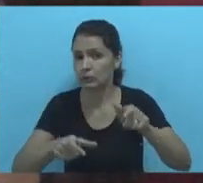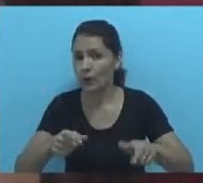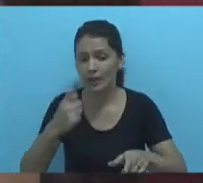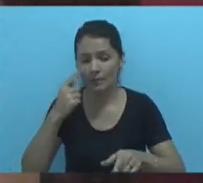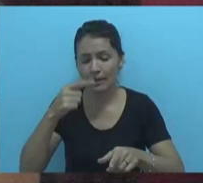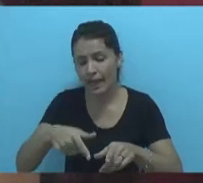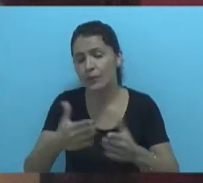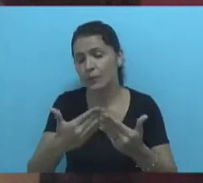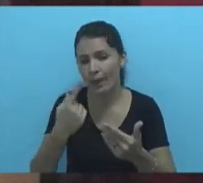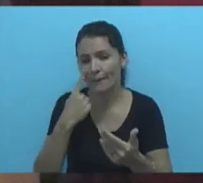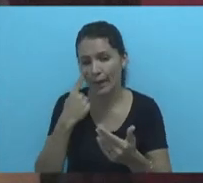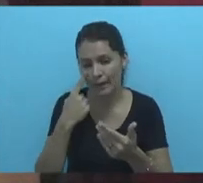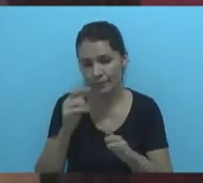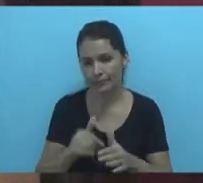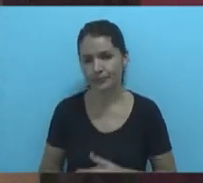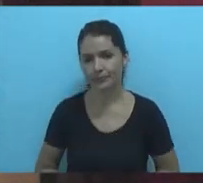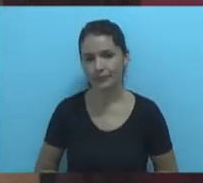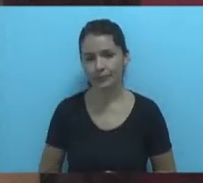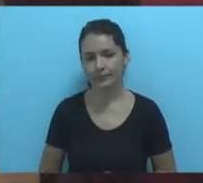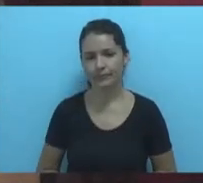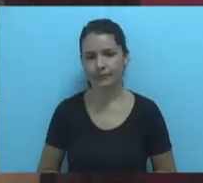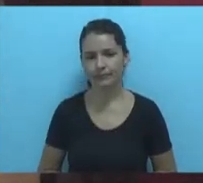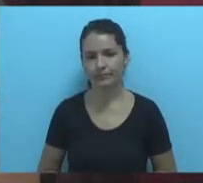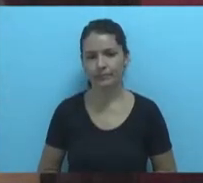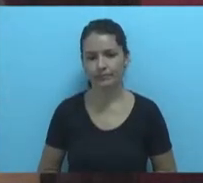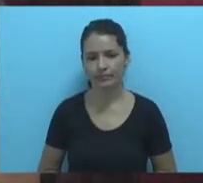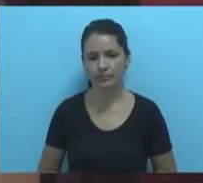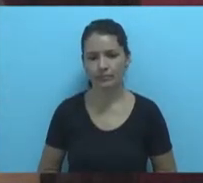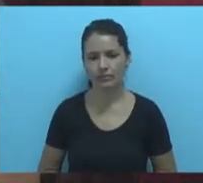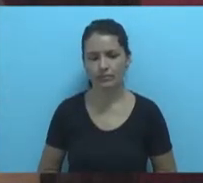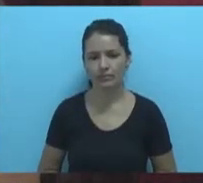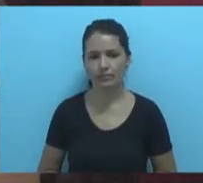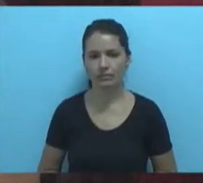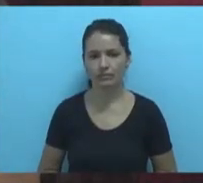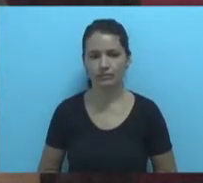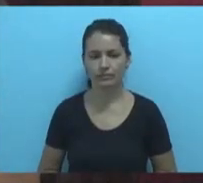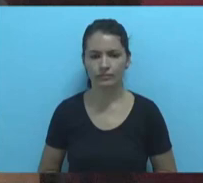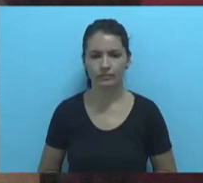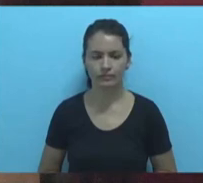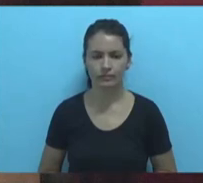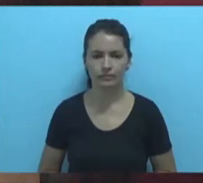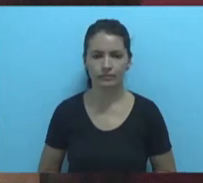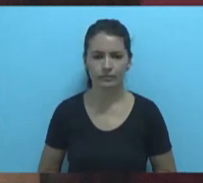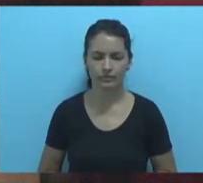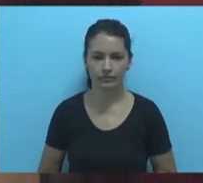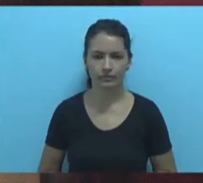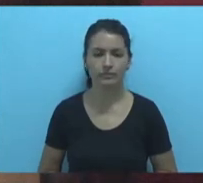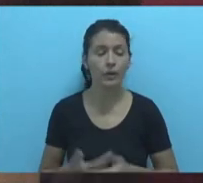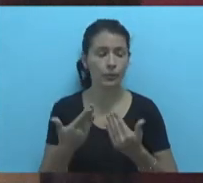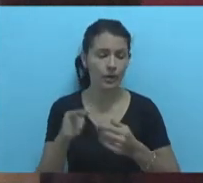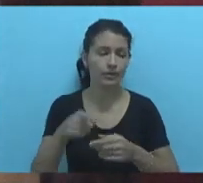sean habitables por comunidades preexistentes, y porque además permite que se desarrollen actividades